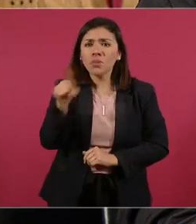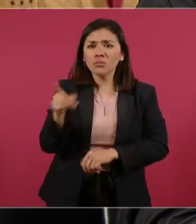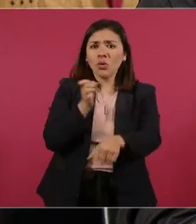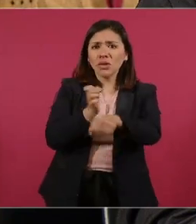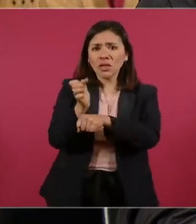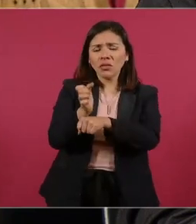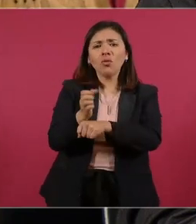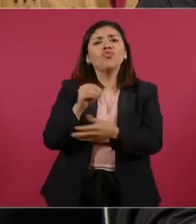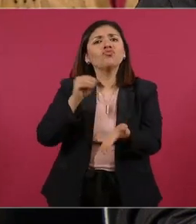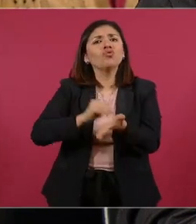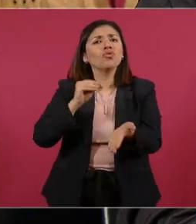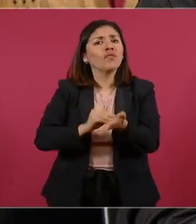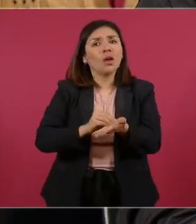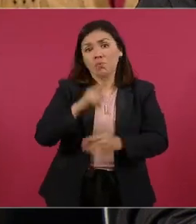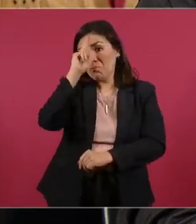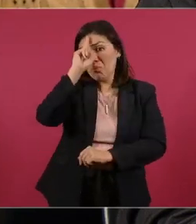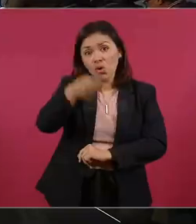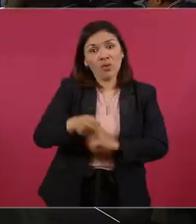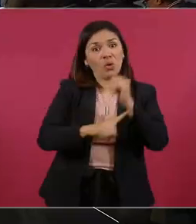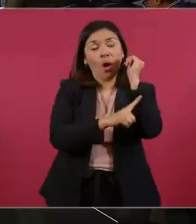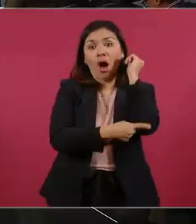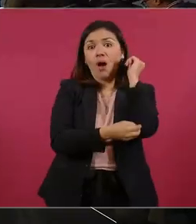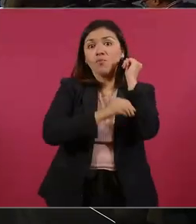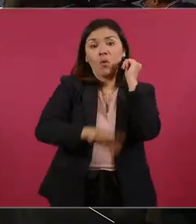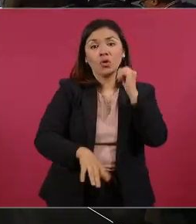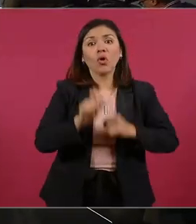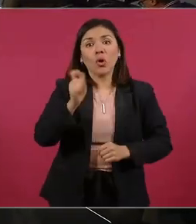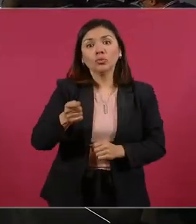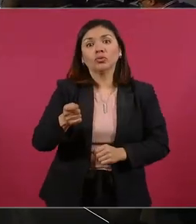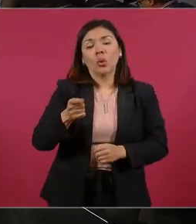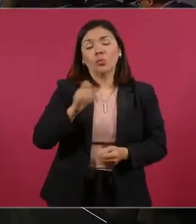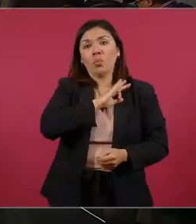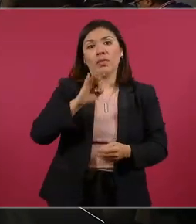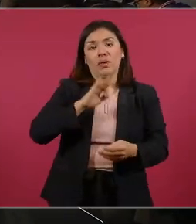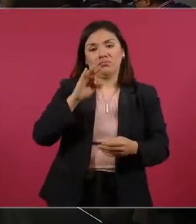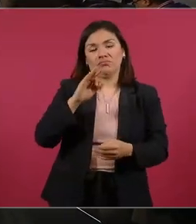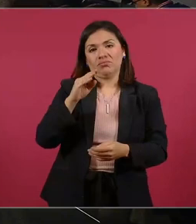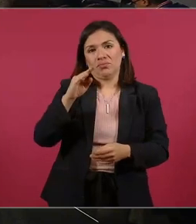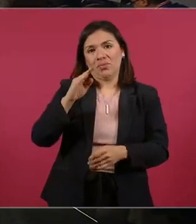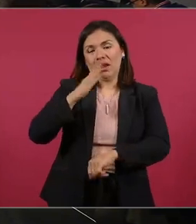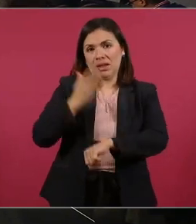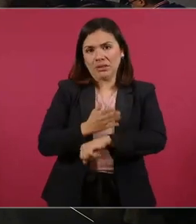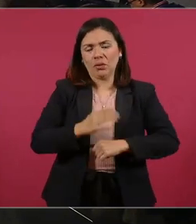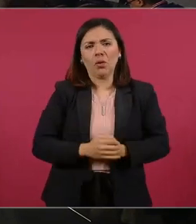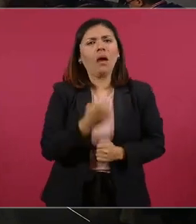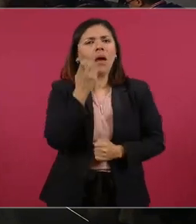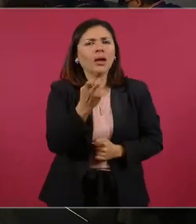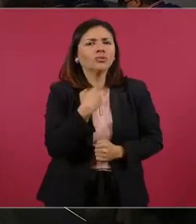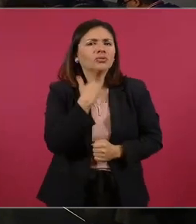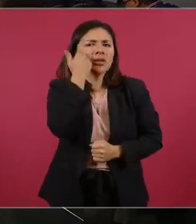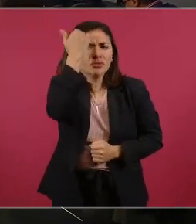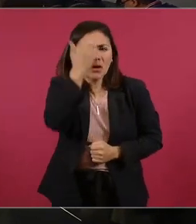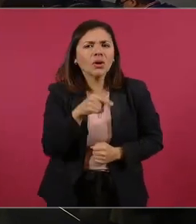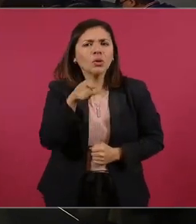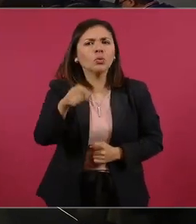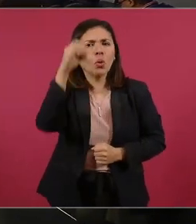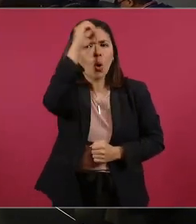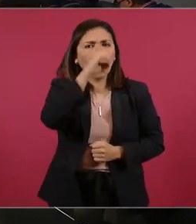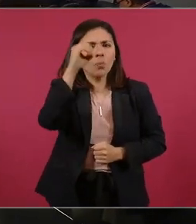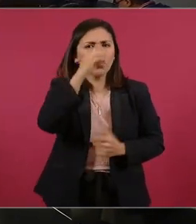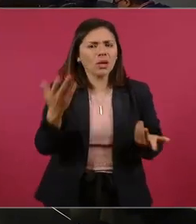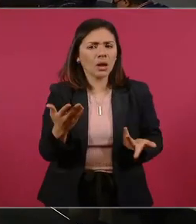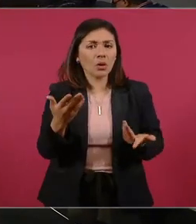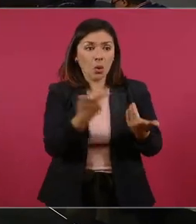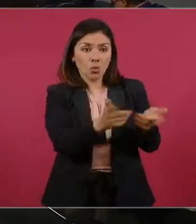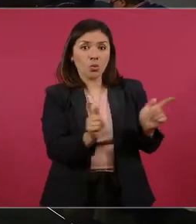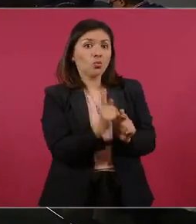aún está penalizado el aborto. Al respecto, quisiera también su opinión sobre que la bancada